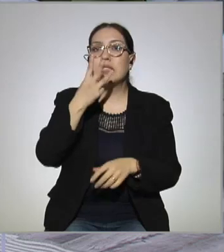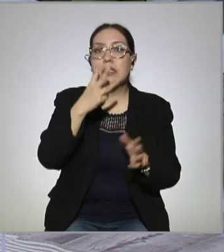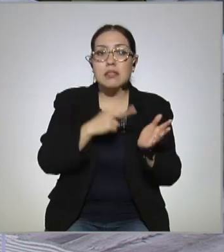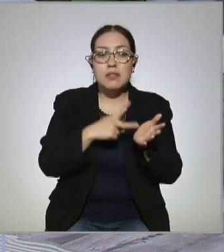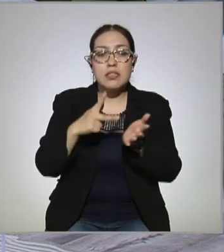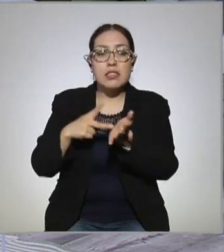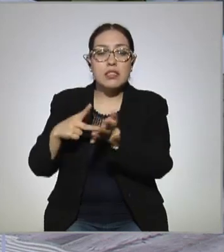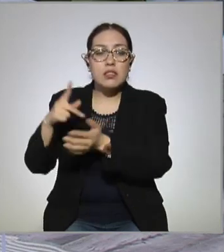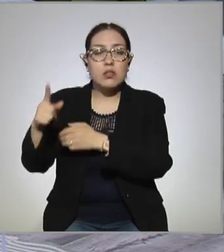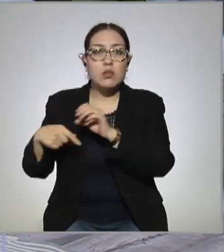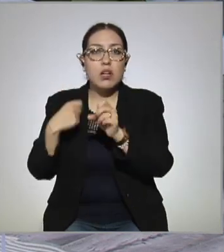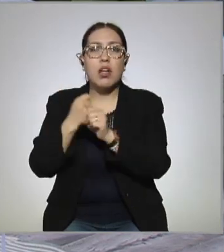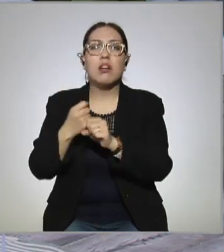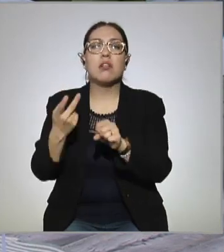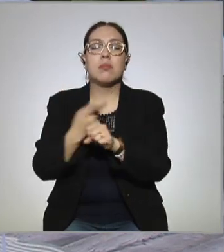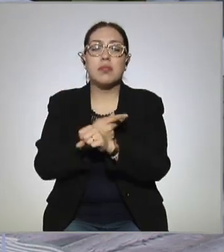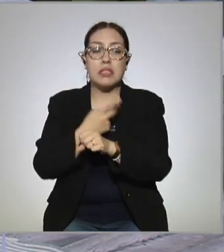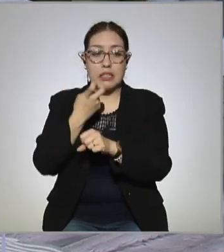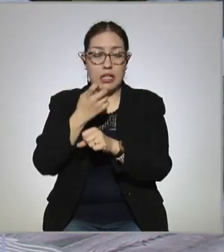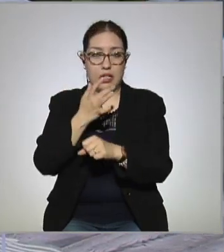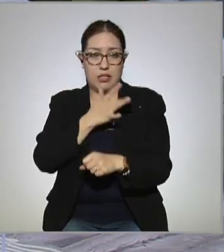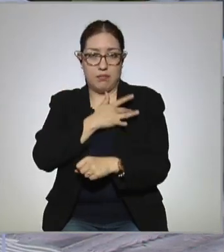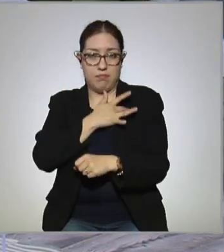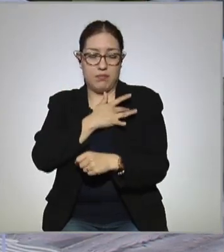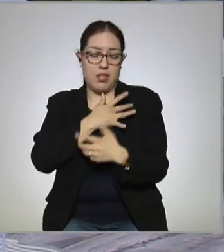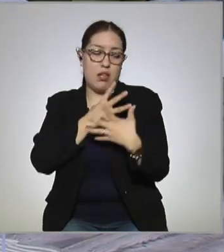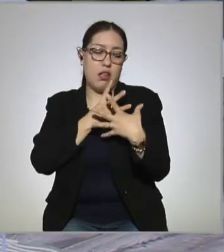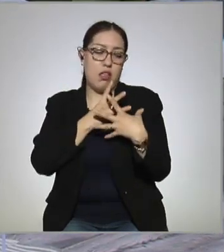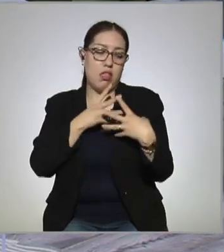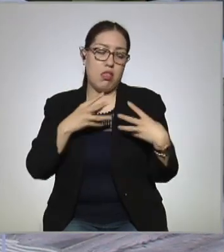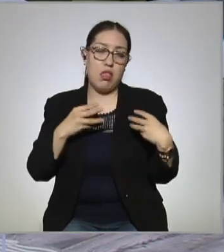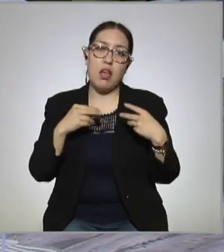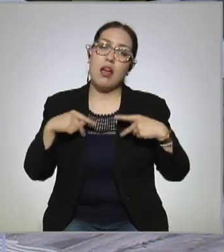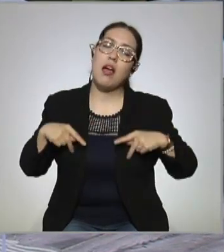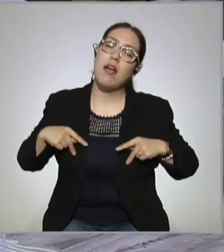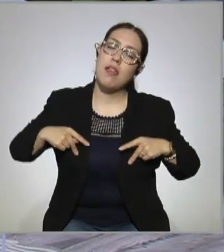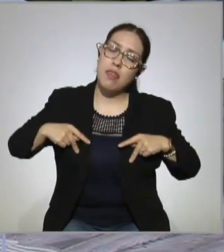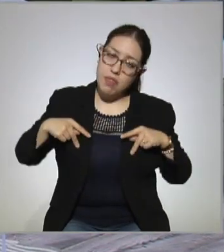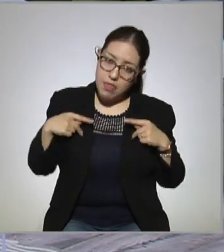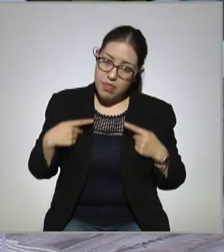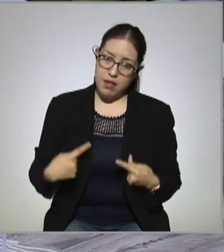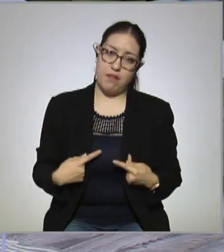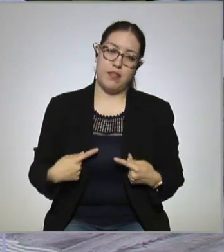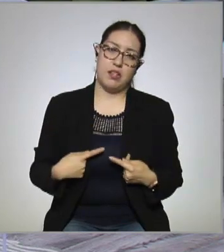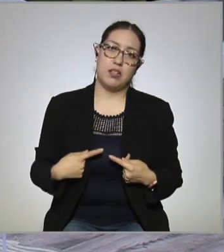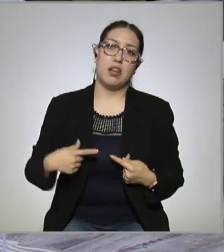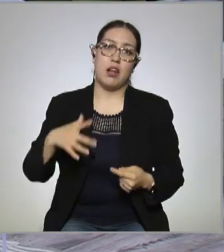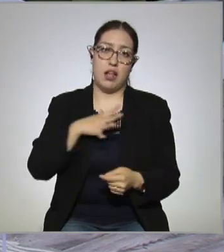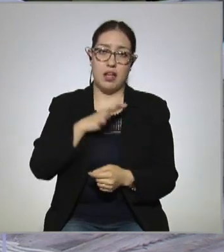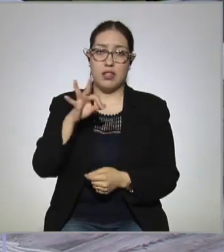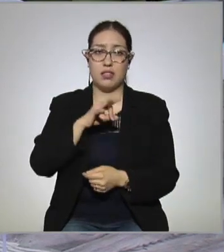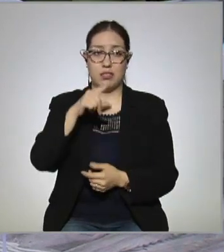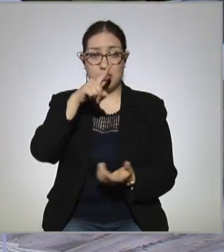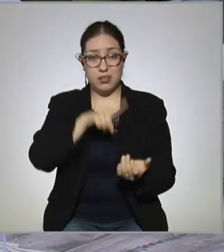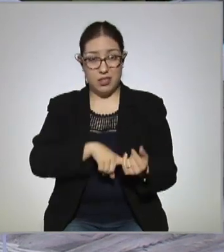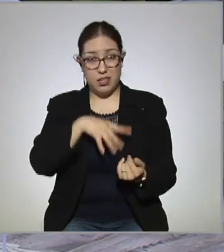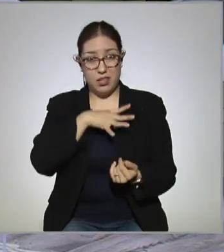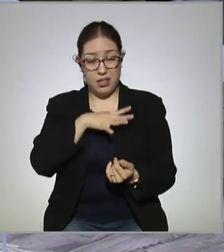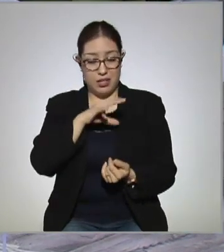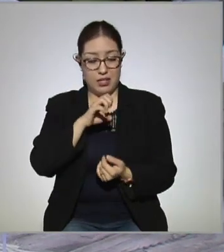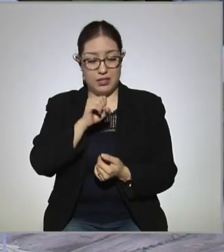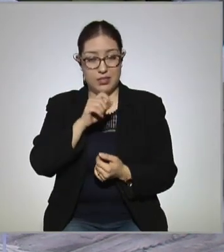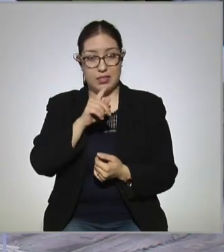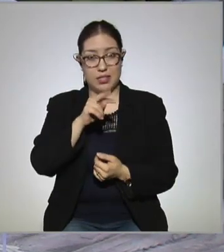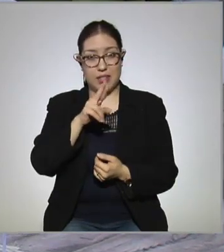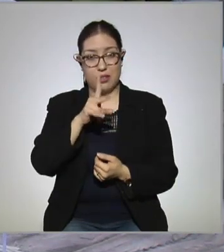año estos esteroides? El esteroide va debilitando el tendón y entonces puede haber depósitos de esteroide dentro del tendón o en